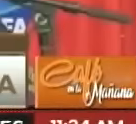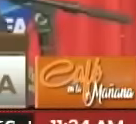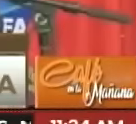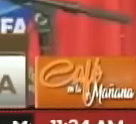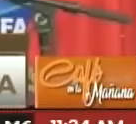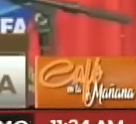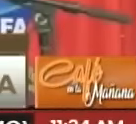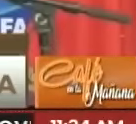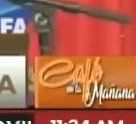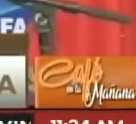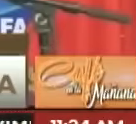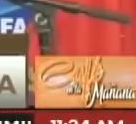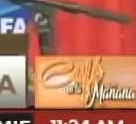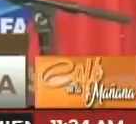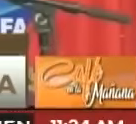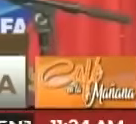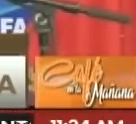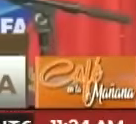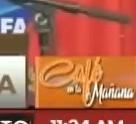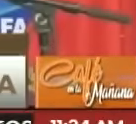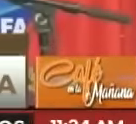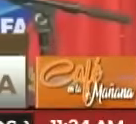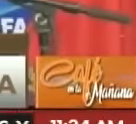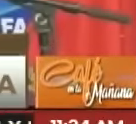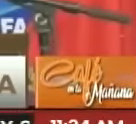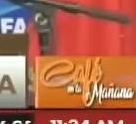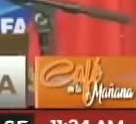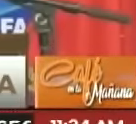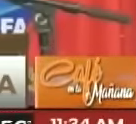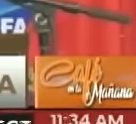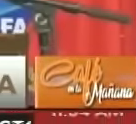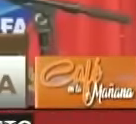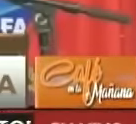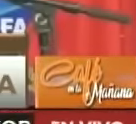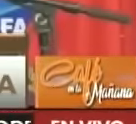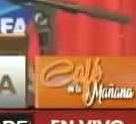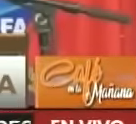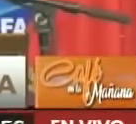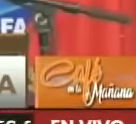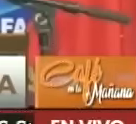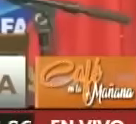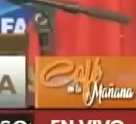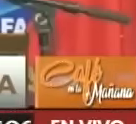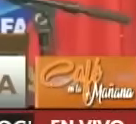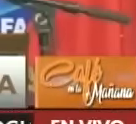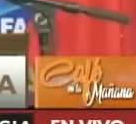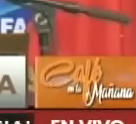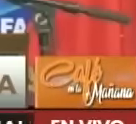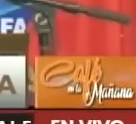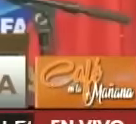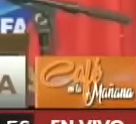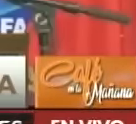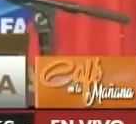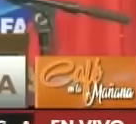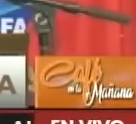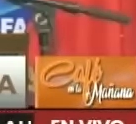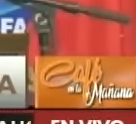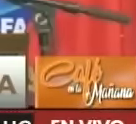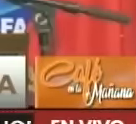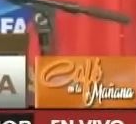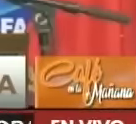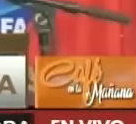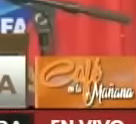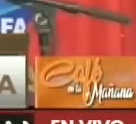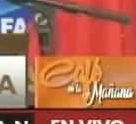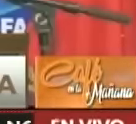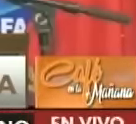por nuestra patria y la defensa de algo que siempre ha sido, yo diría, una cultura